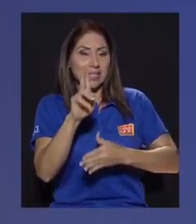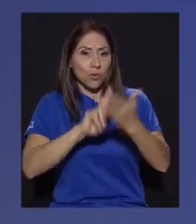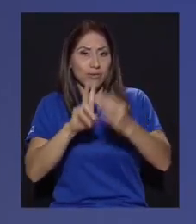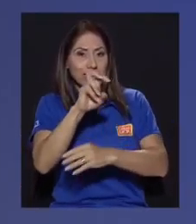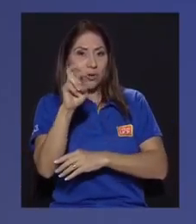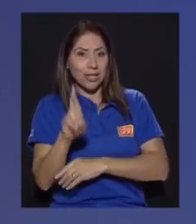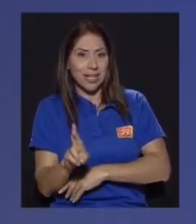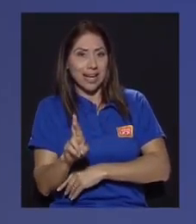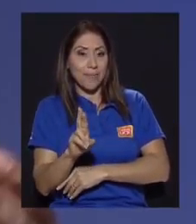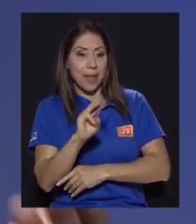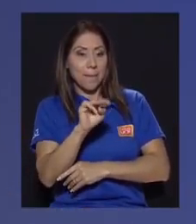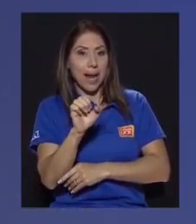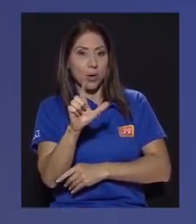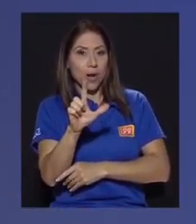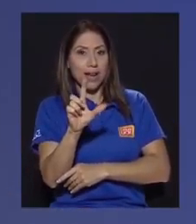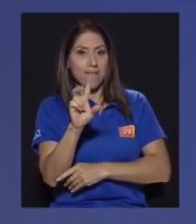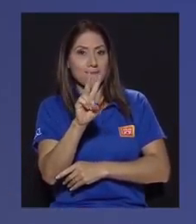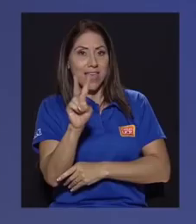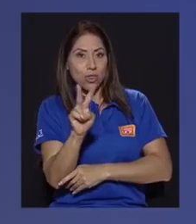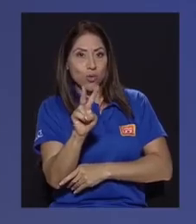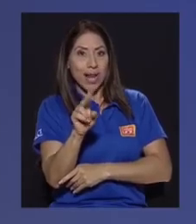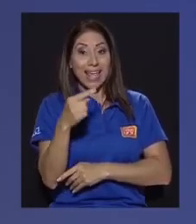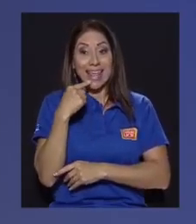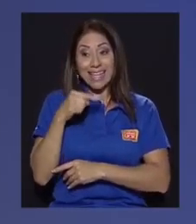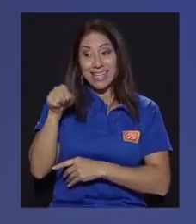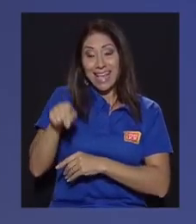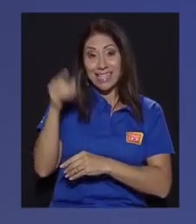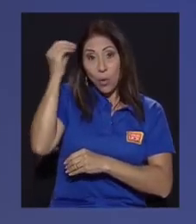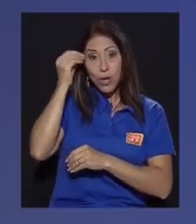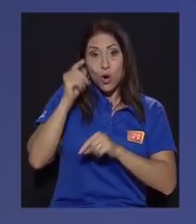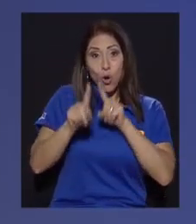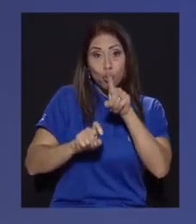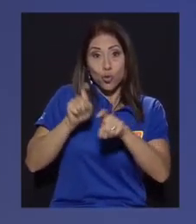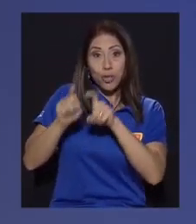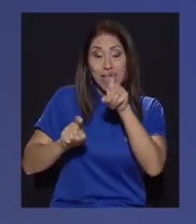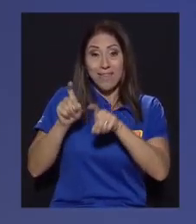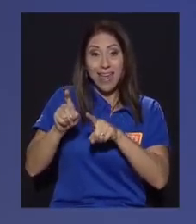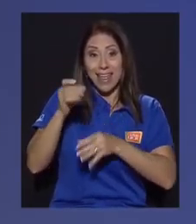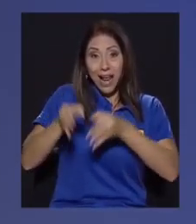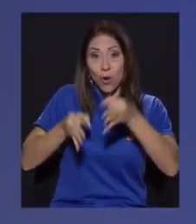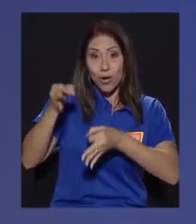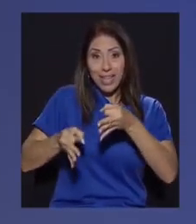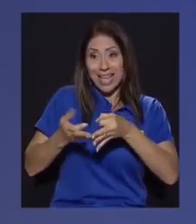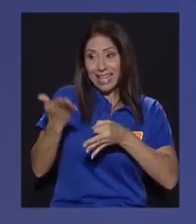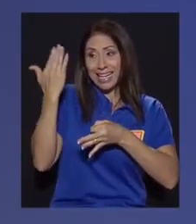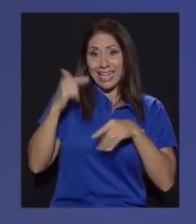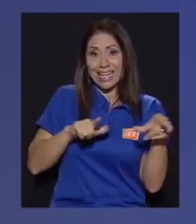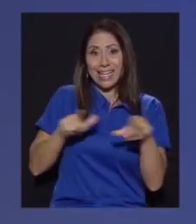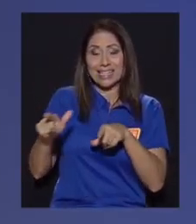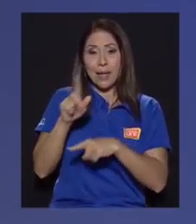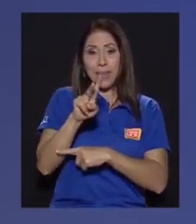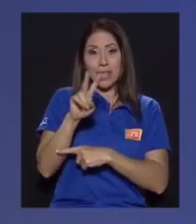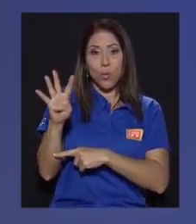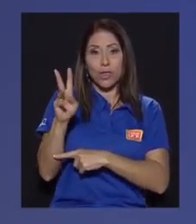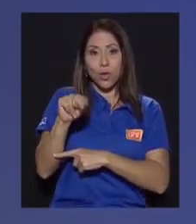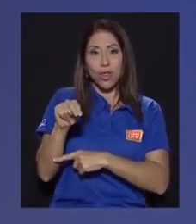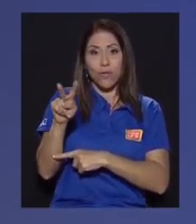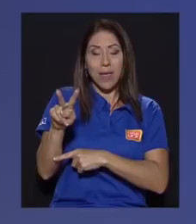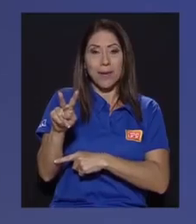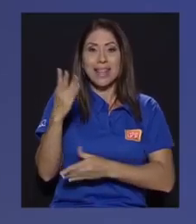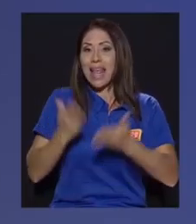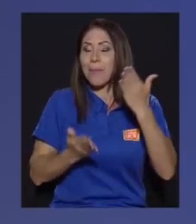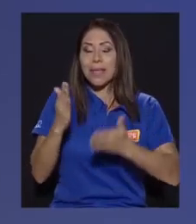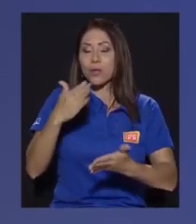esa opinión consultiva que estaba lista del 24 de noviembre tal vez no fue bien calculada en ponerla en un